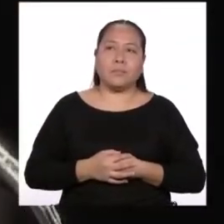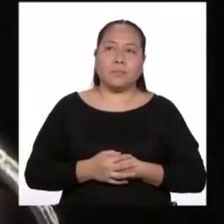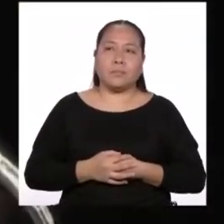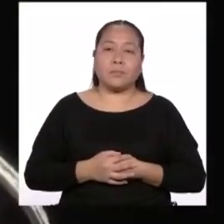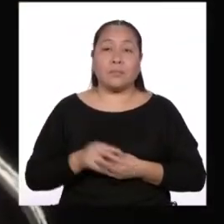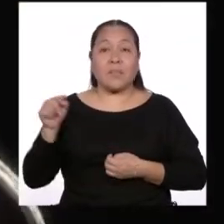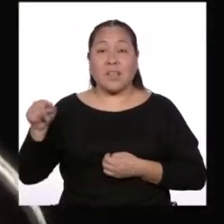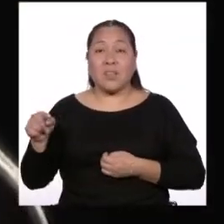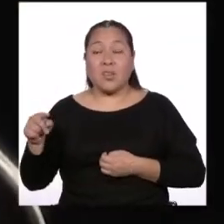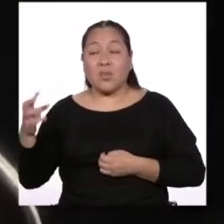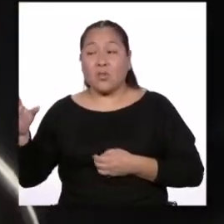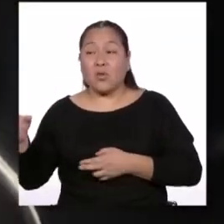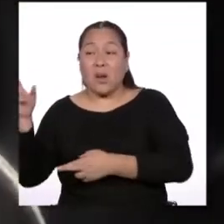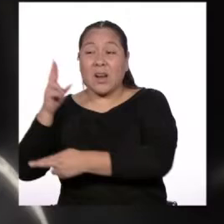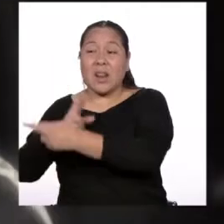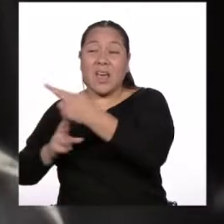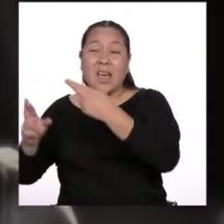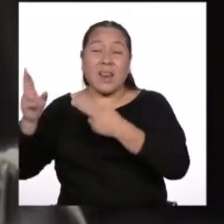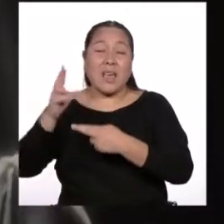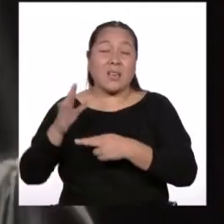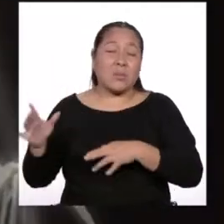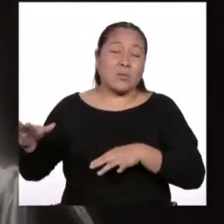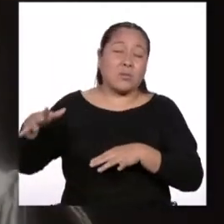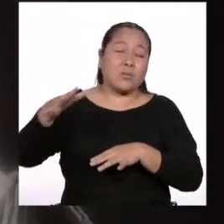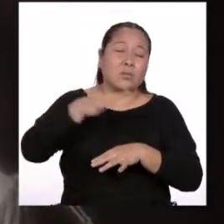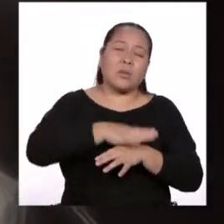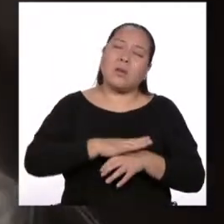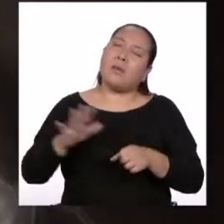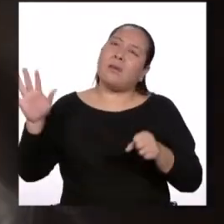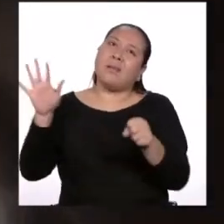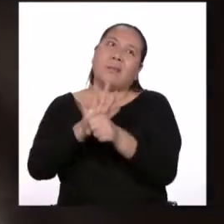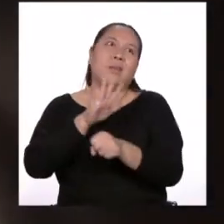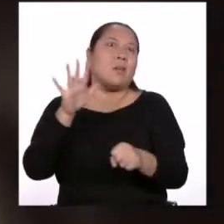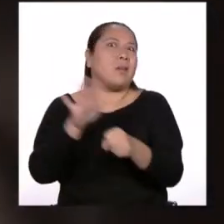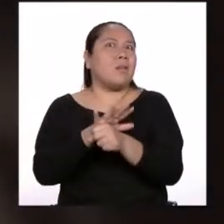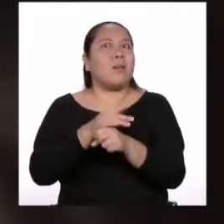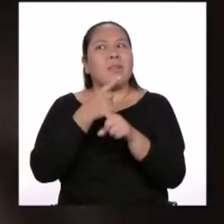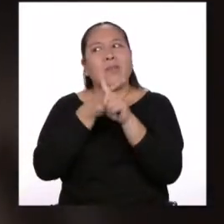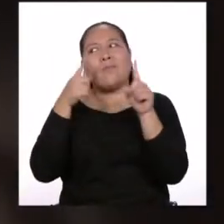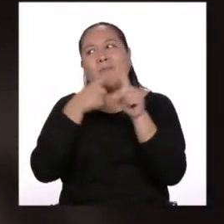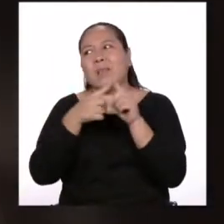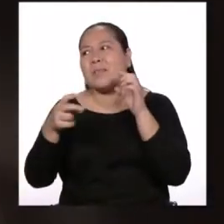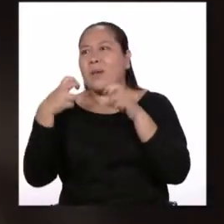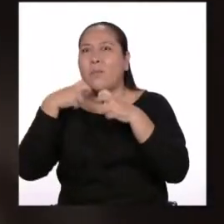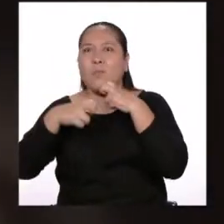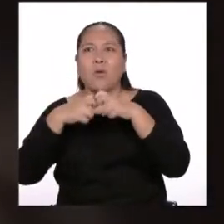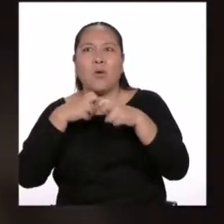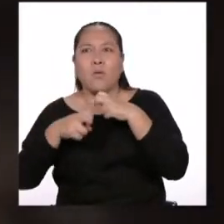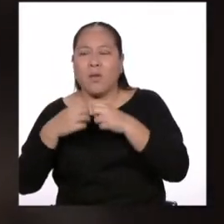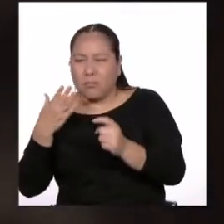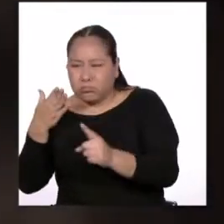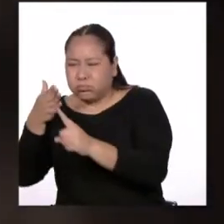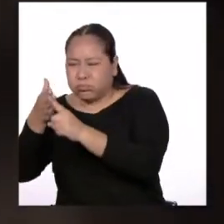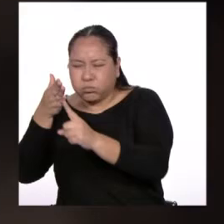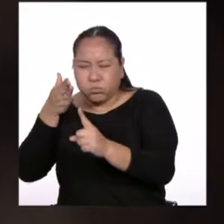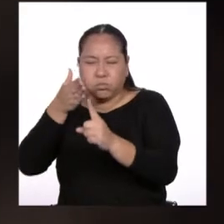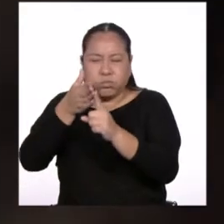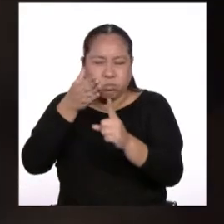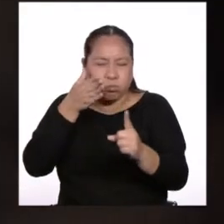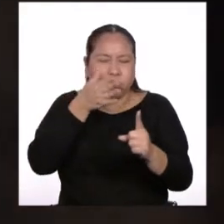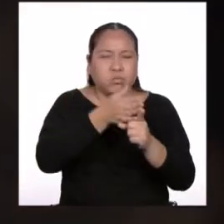El viaje está lleno de aventuras y de situaciones extremas y de enfrentamientos extremos en los que